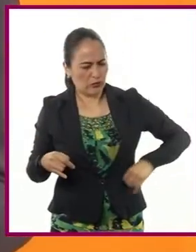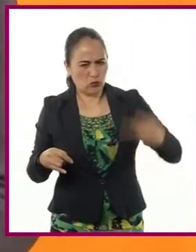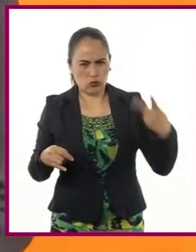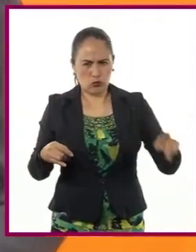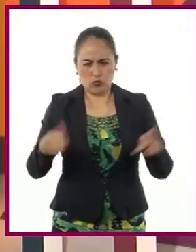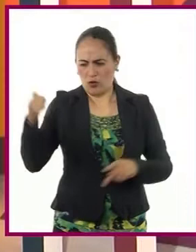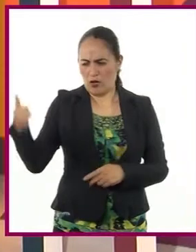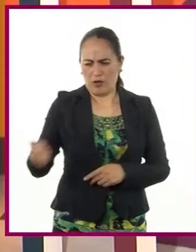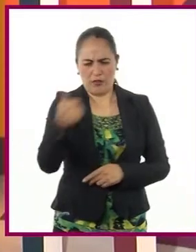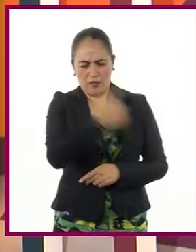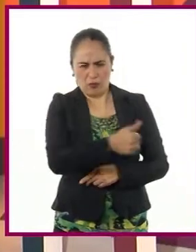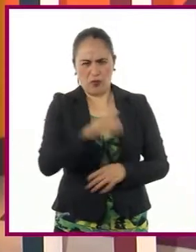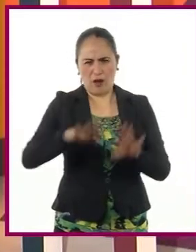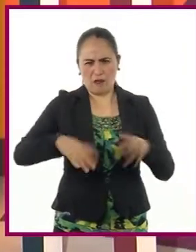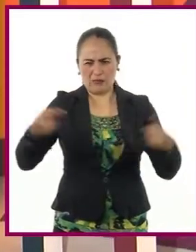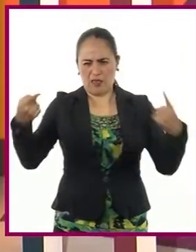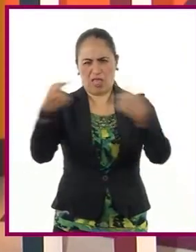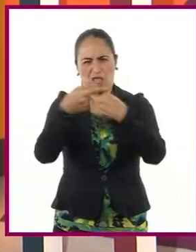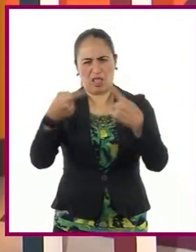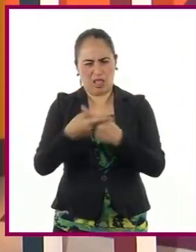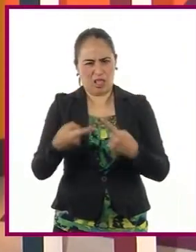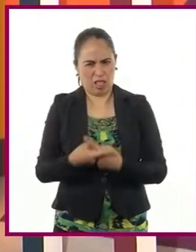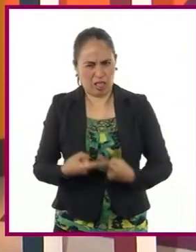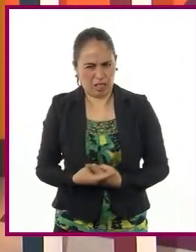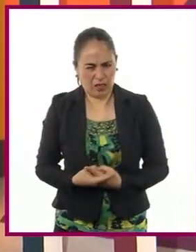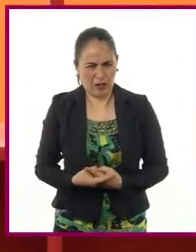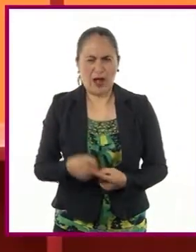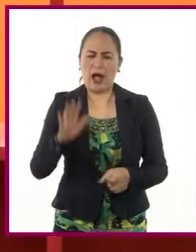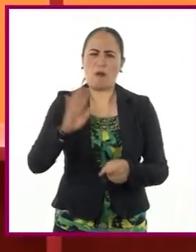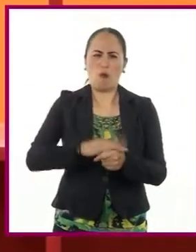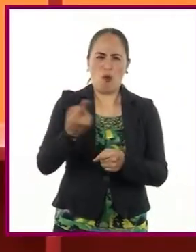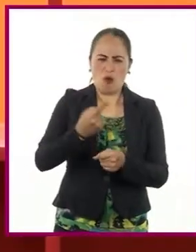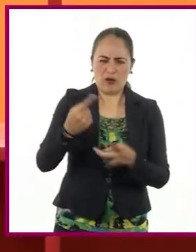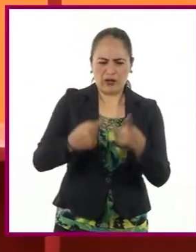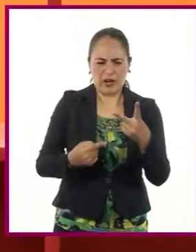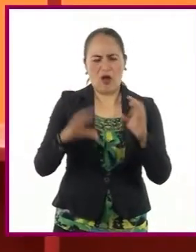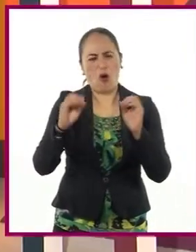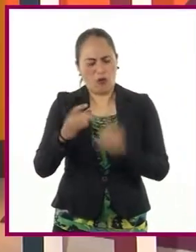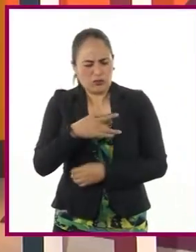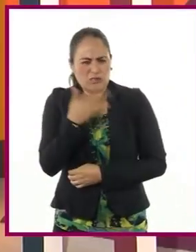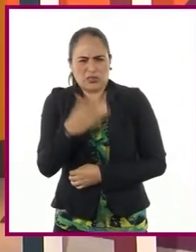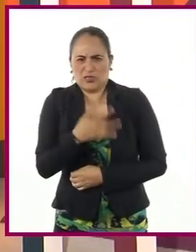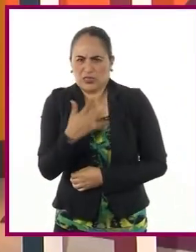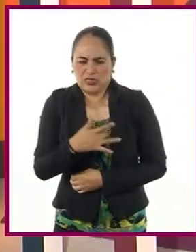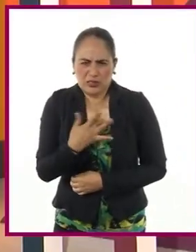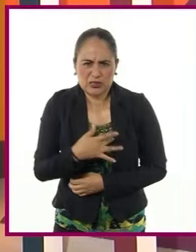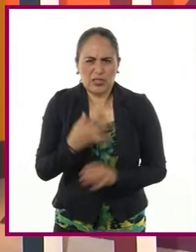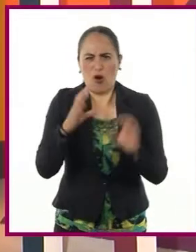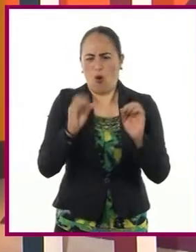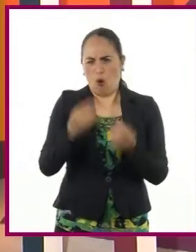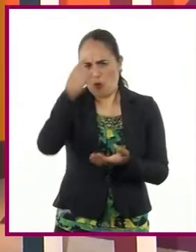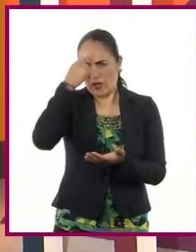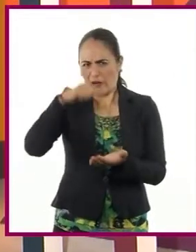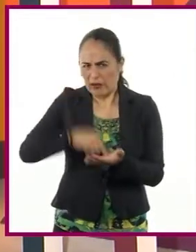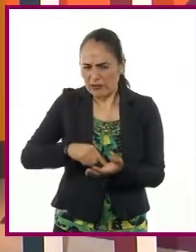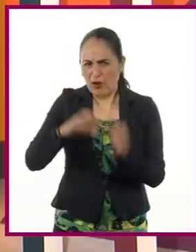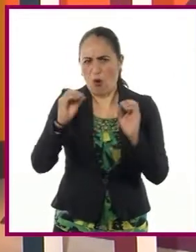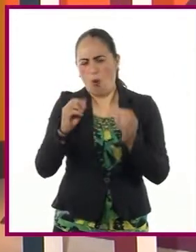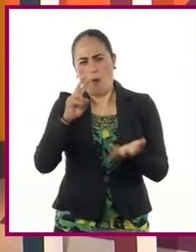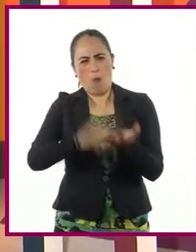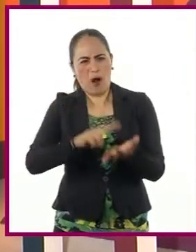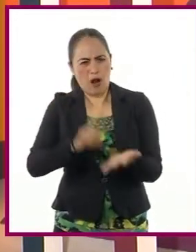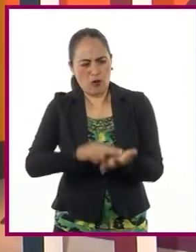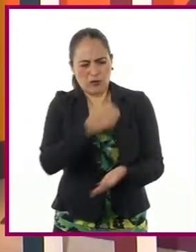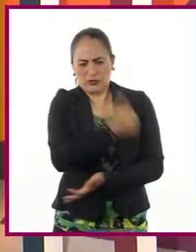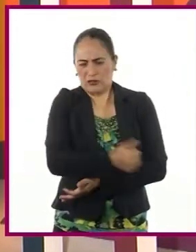cada parte. Las causas o motivos, las emociones y estados de ánimo que surgen las creencias y los valores en juego. Con